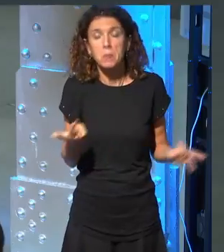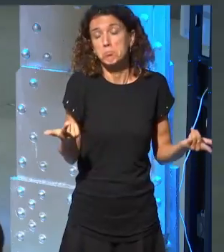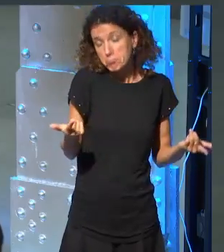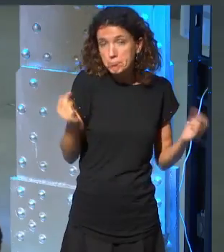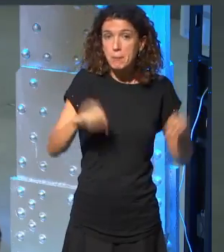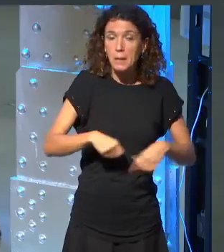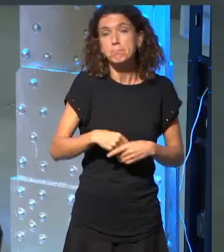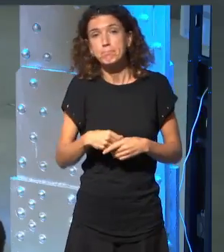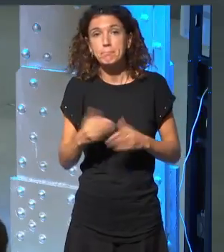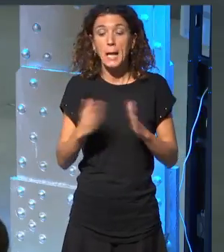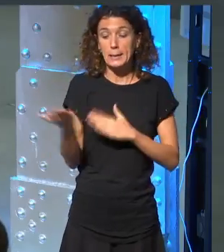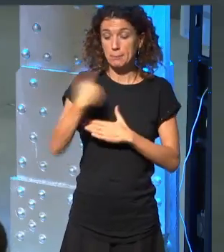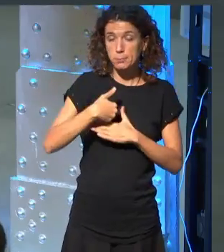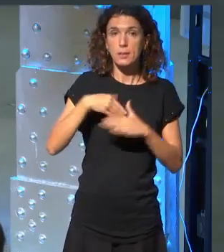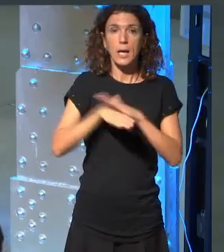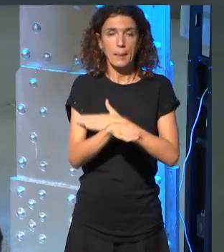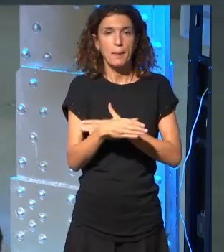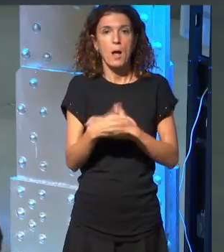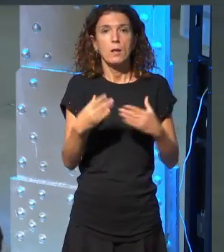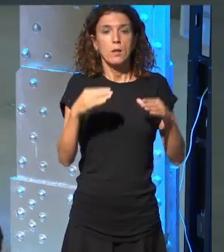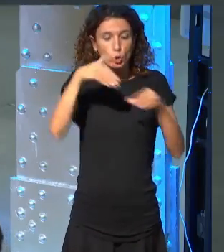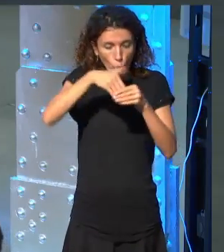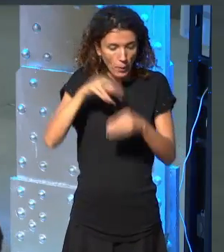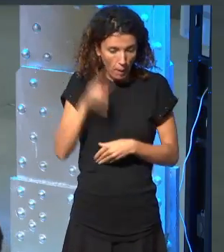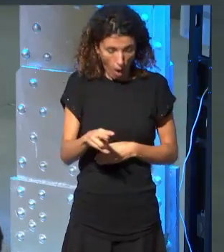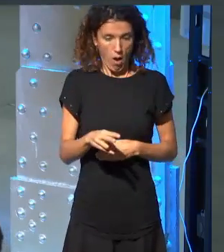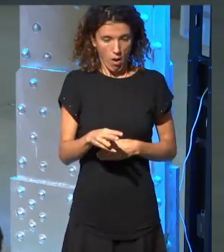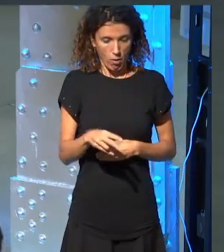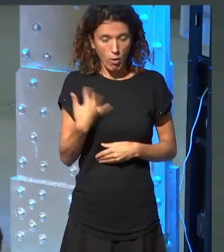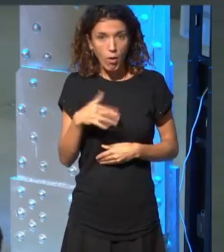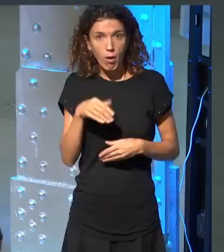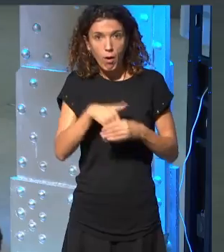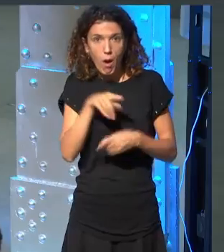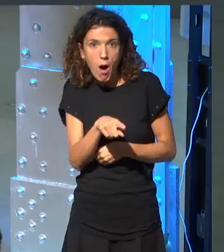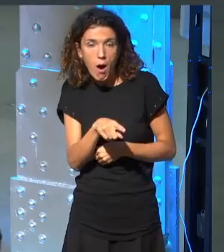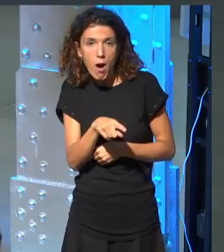tope. Entonces cuando entró en casa, vio el sobre y se dijo,